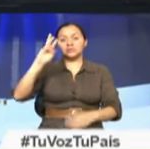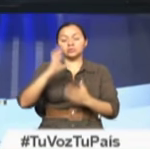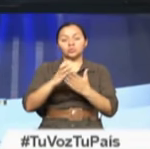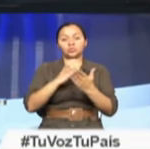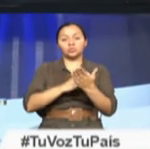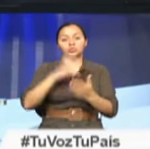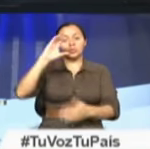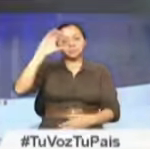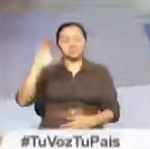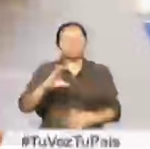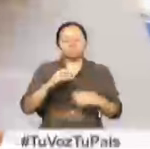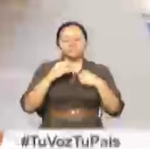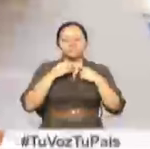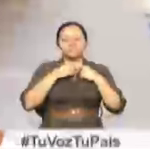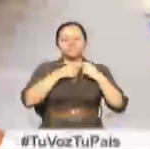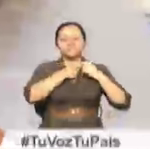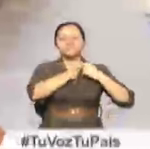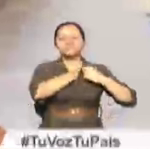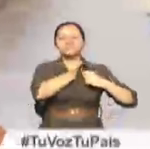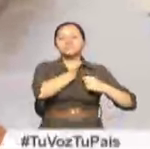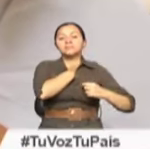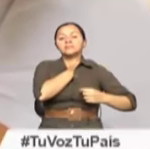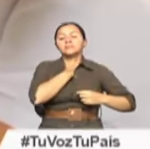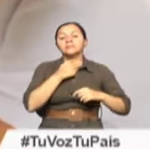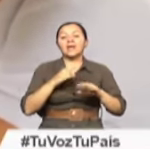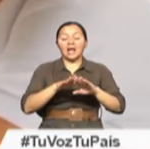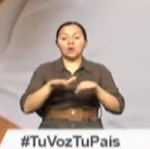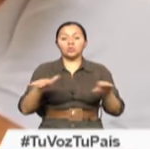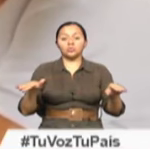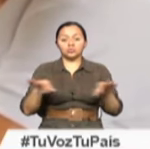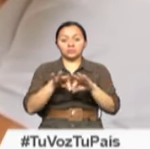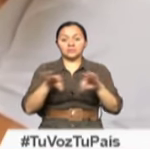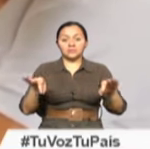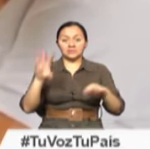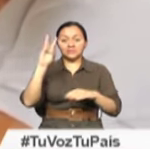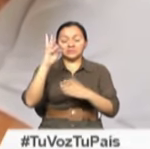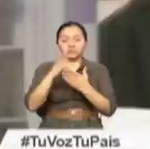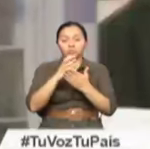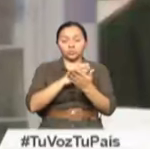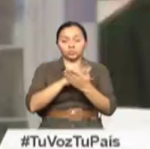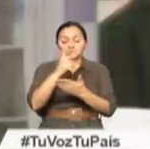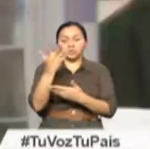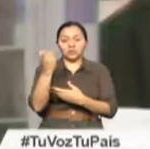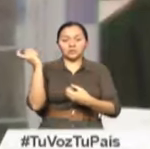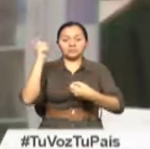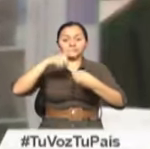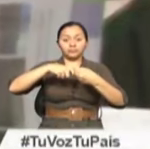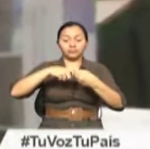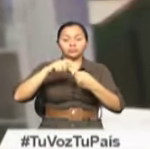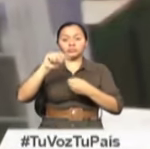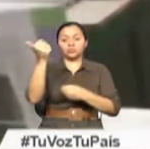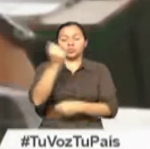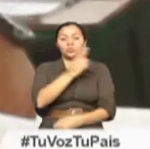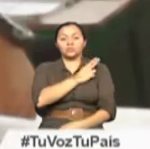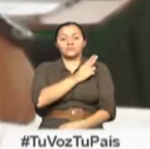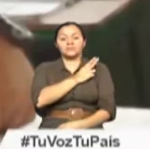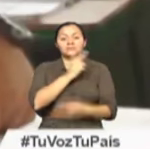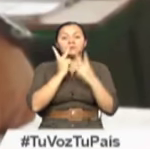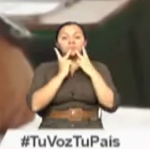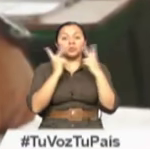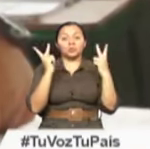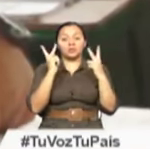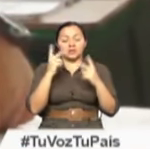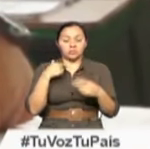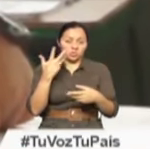del régimen costa. Los estudiantes de tercer año de bachillerato y quienes aspiren a un cupo en una universidad pública del